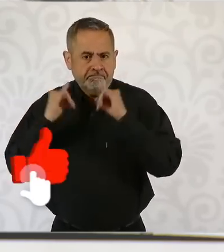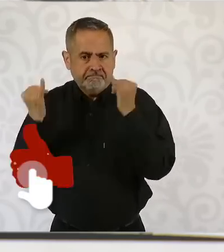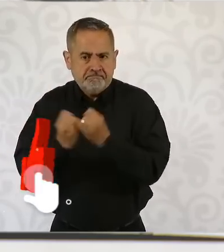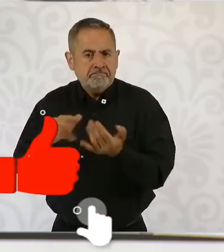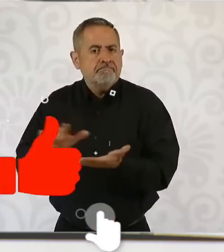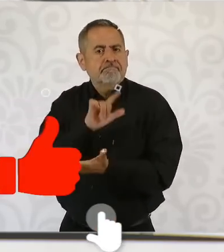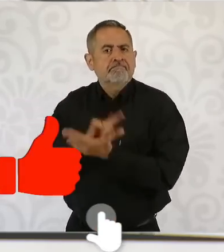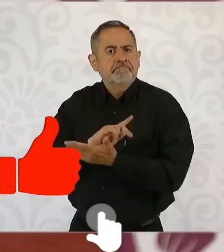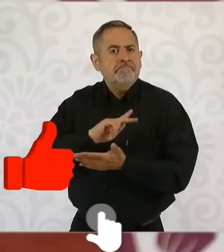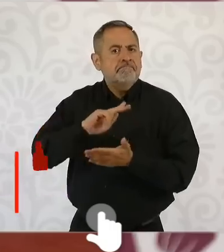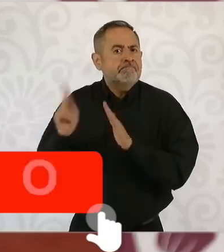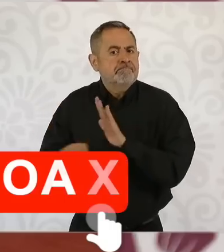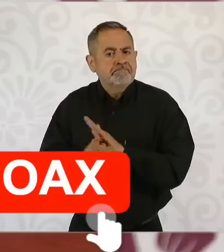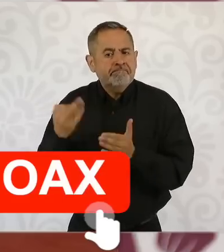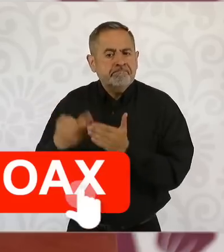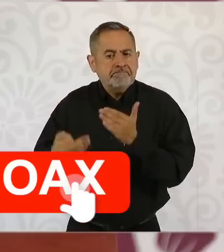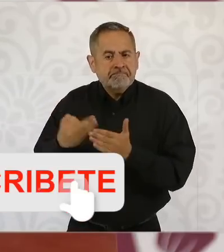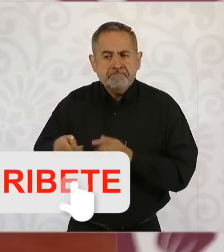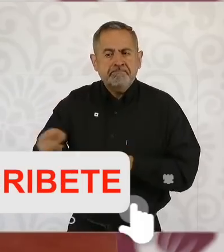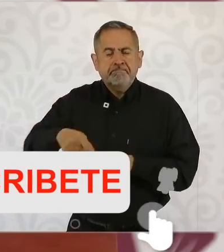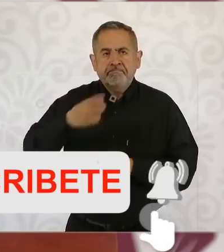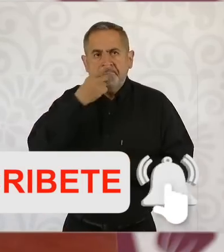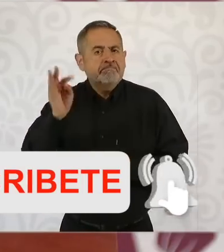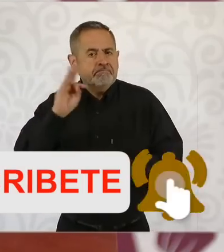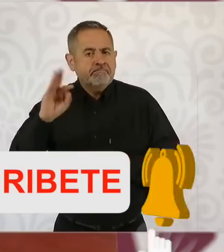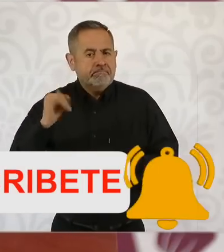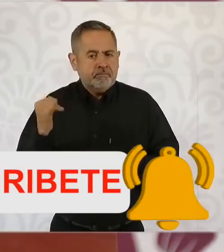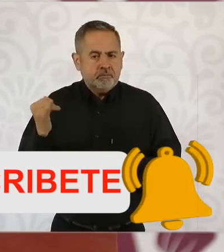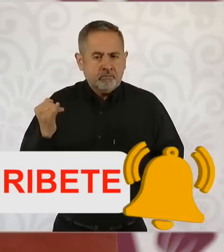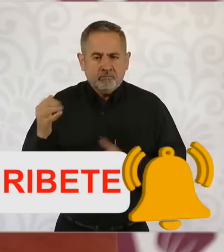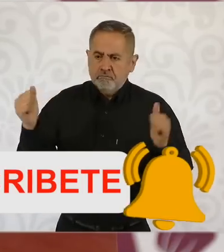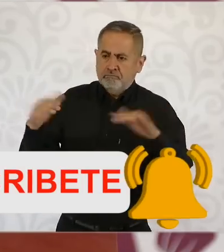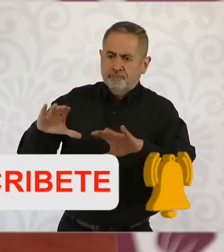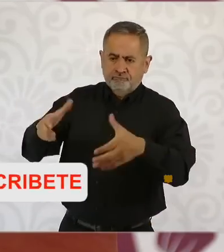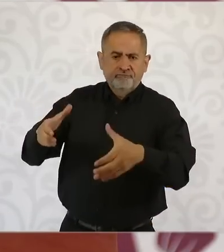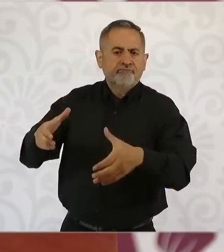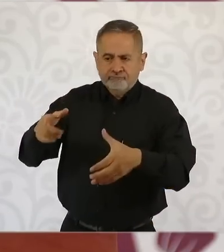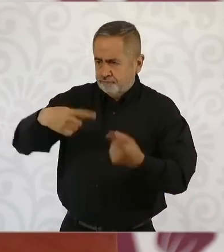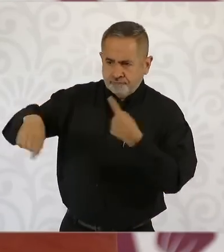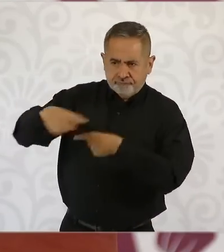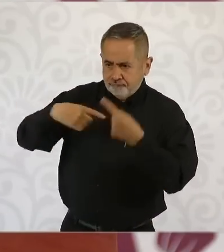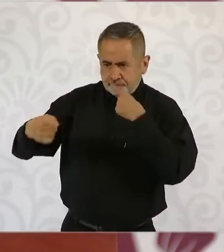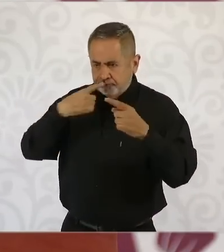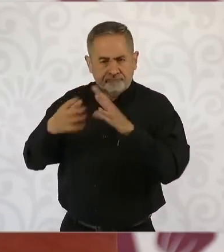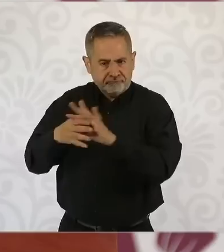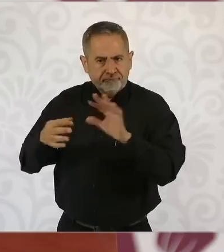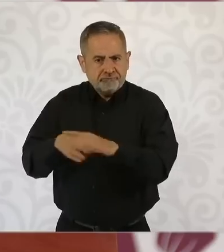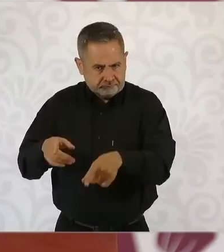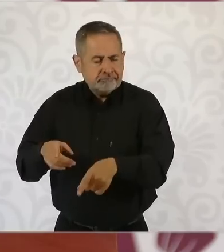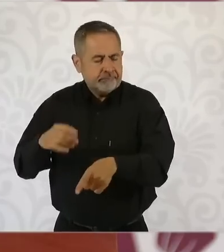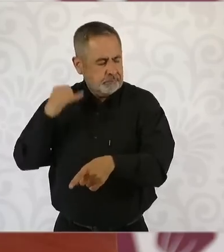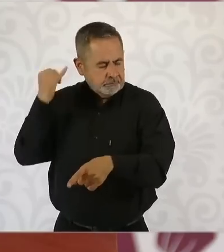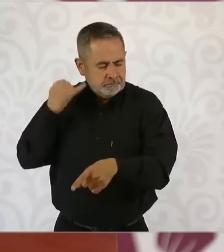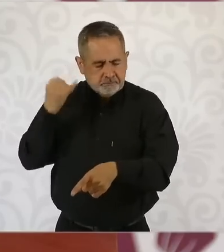pendientes. Están ellos valorando qué puede hacer en junio. Y hay muchas otras que ya se irían